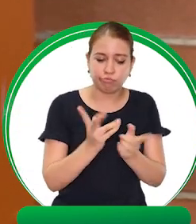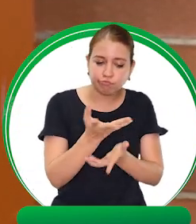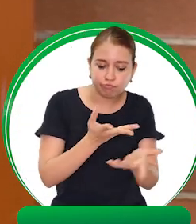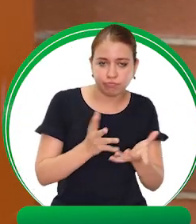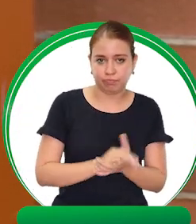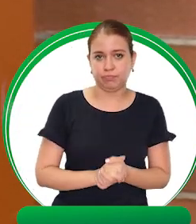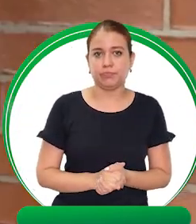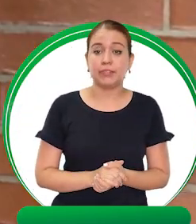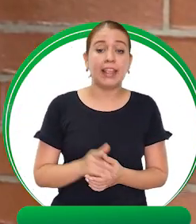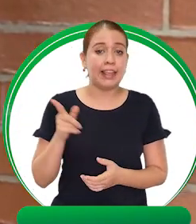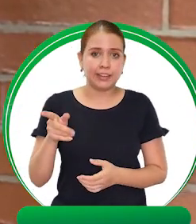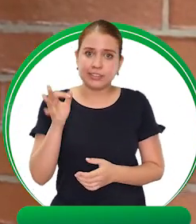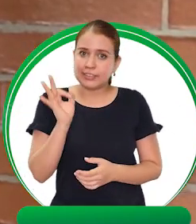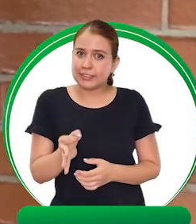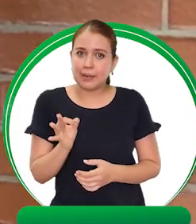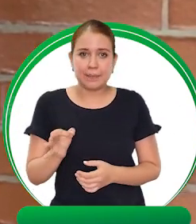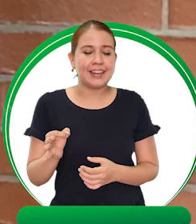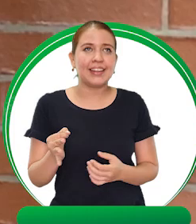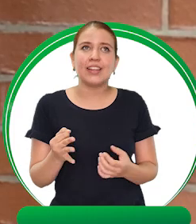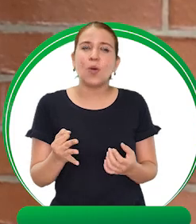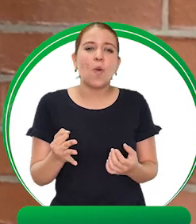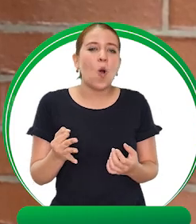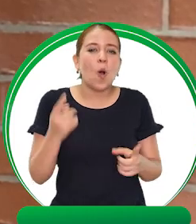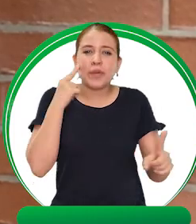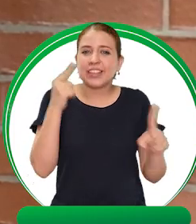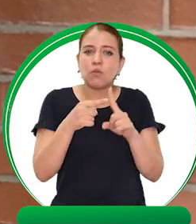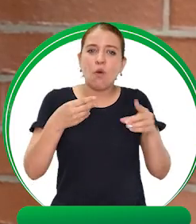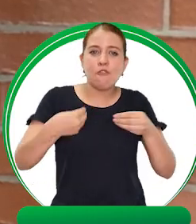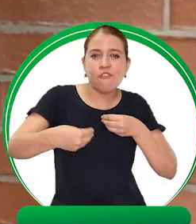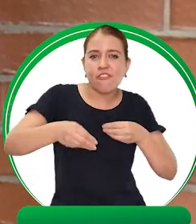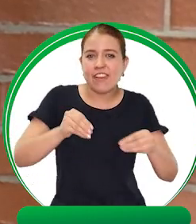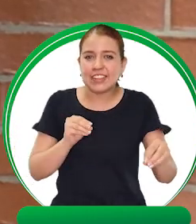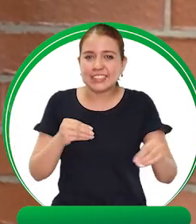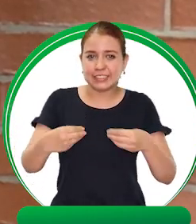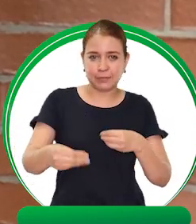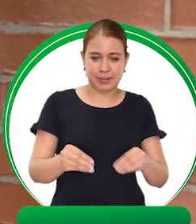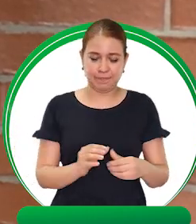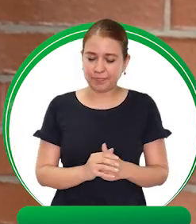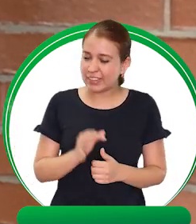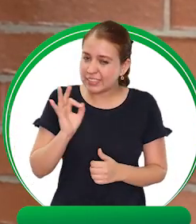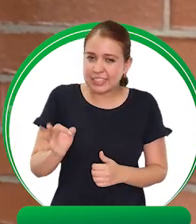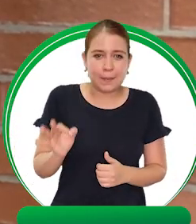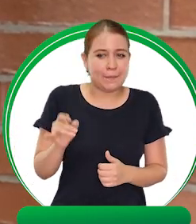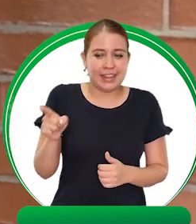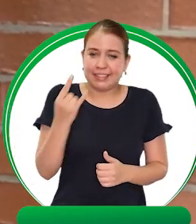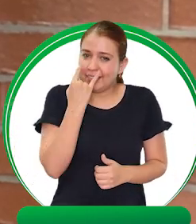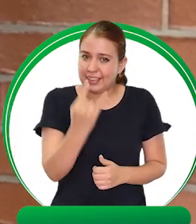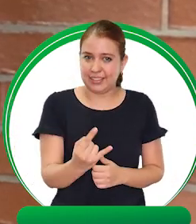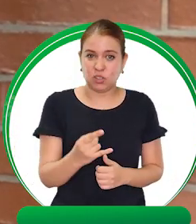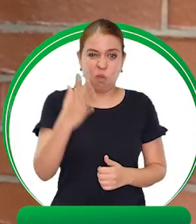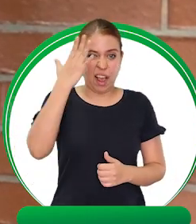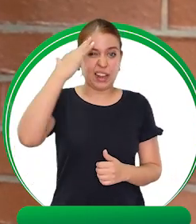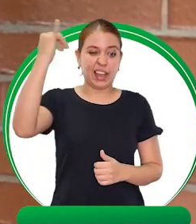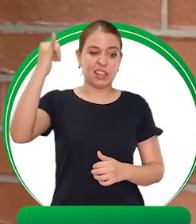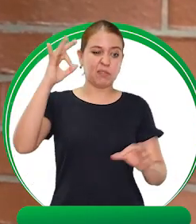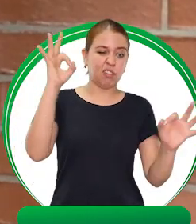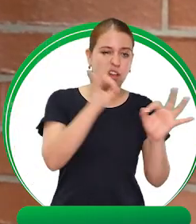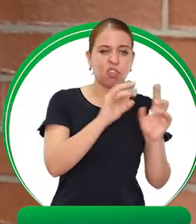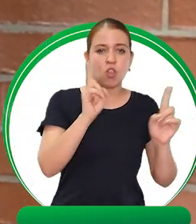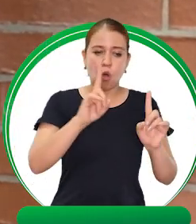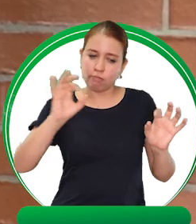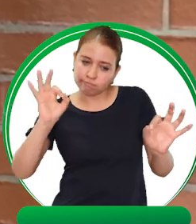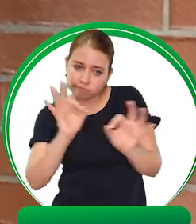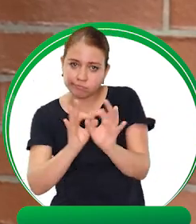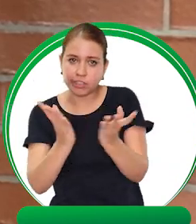abren hacia ellos. Que se preocupan porque ellos tratan de ser lo más flexibles, tratan de, antes, más que